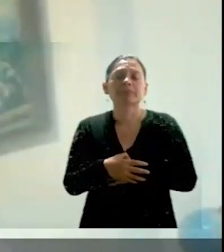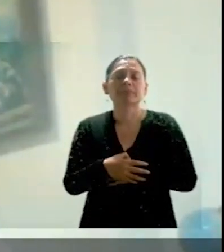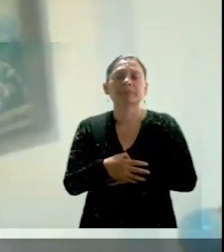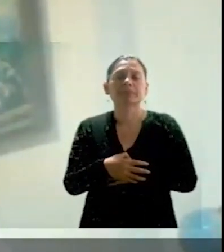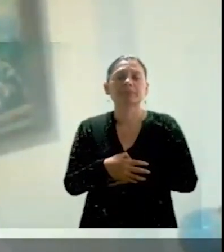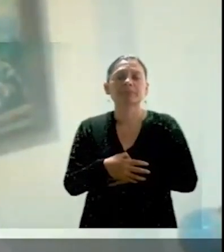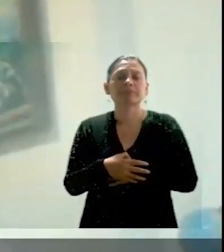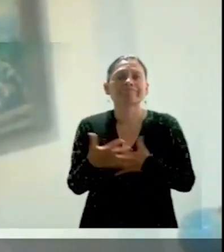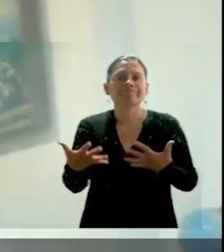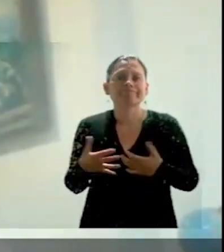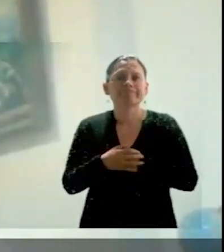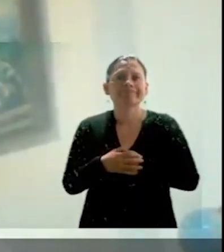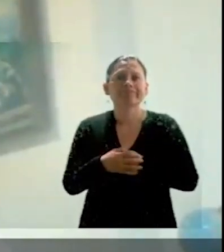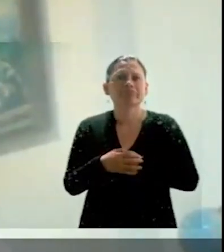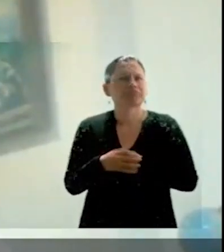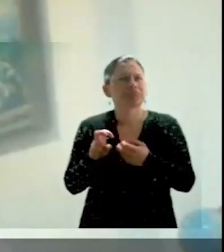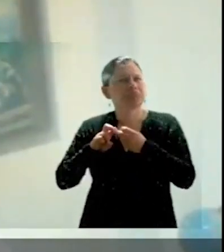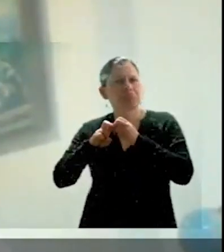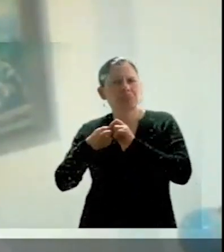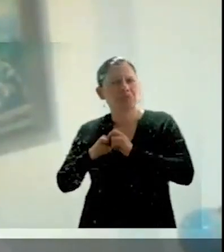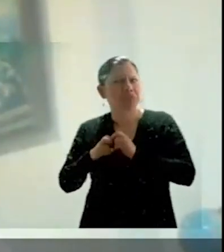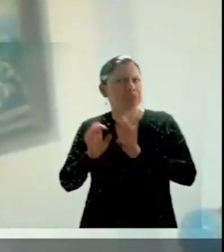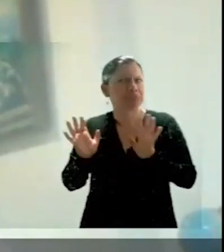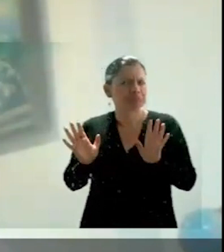no le veo mucho problema